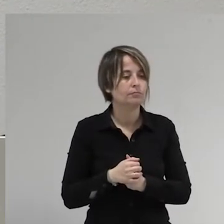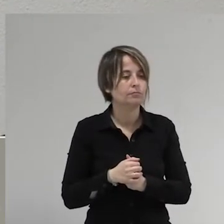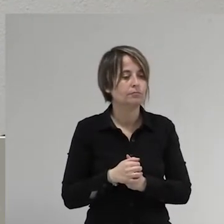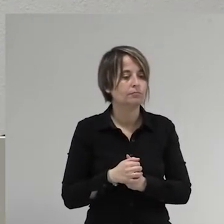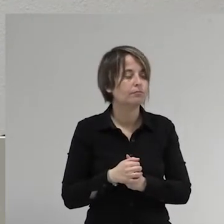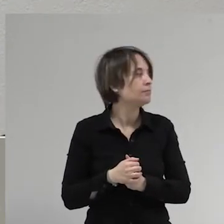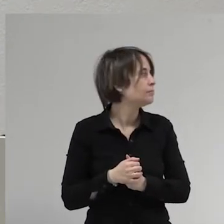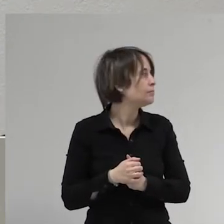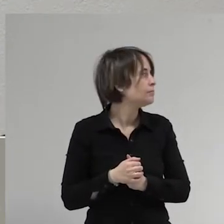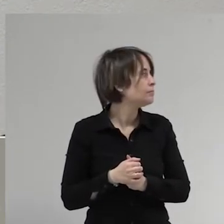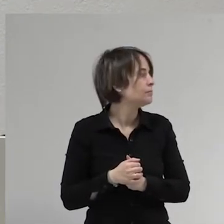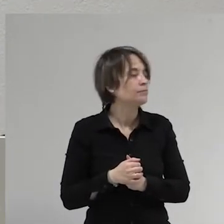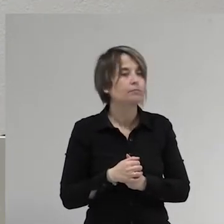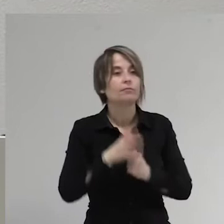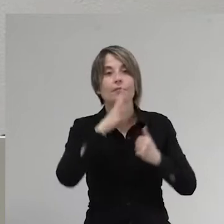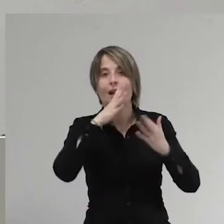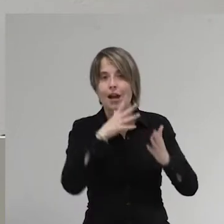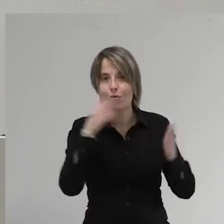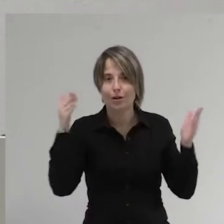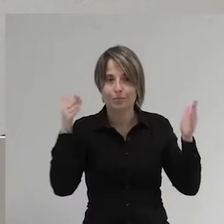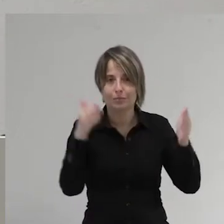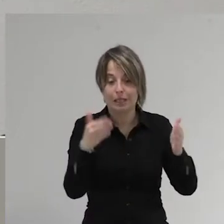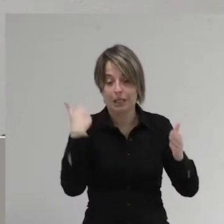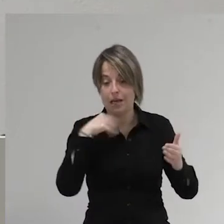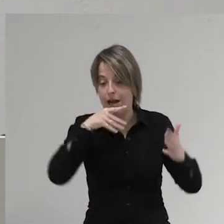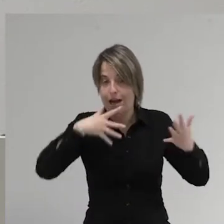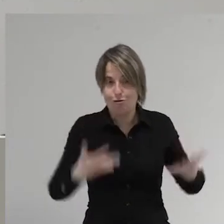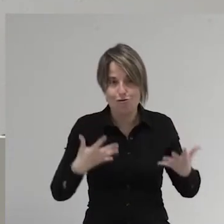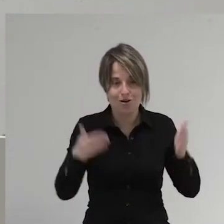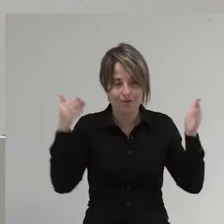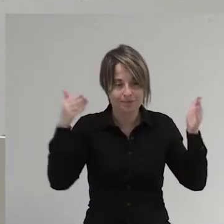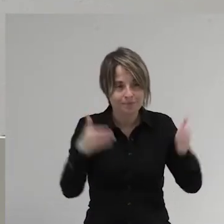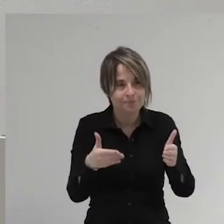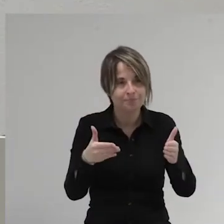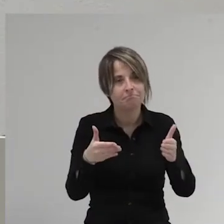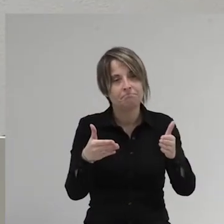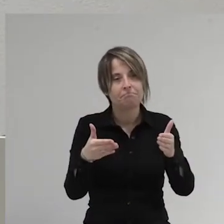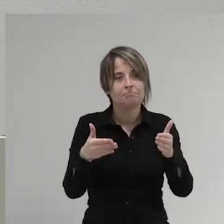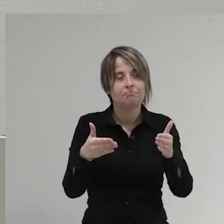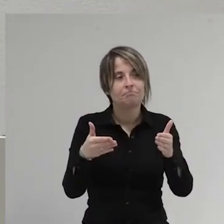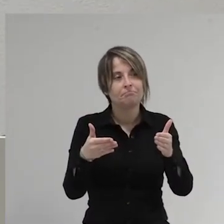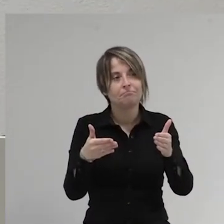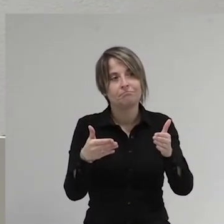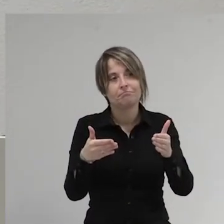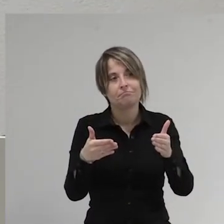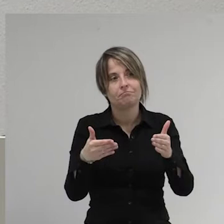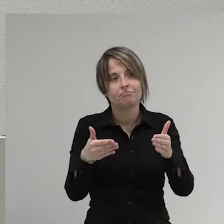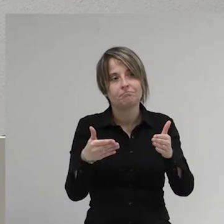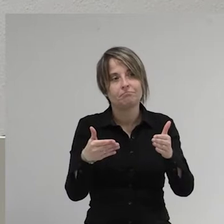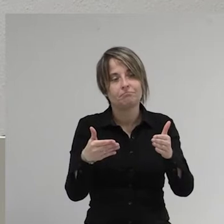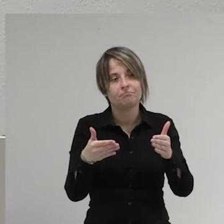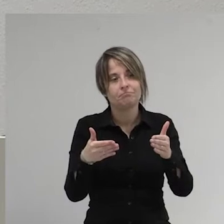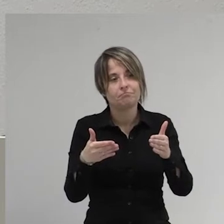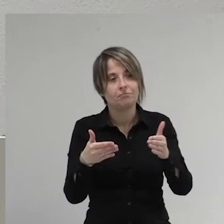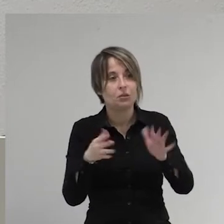Entonces, ahora sí, llegamos a más o menos a día de hoy, sobre todo post de 9-11, ¿no?